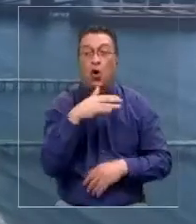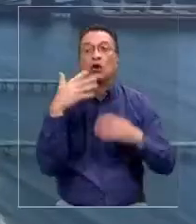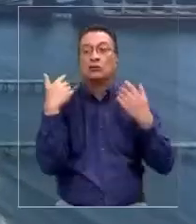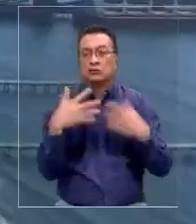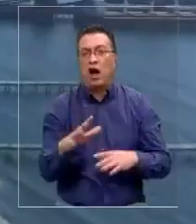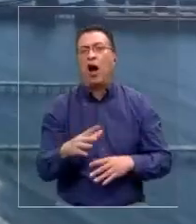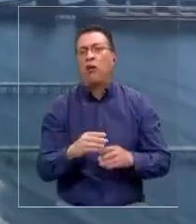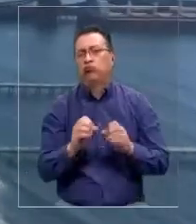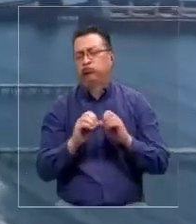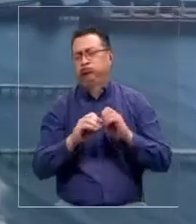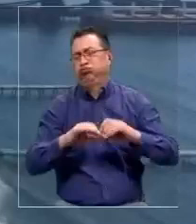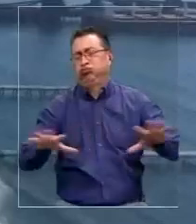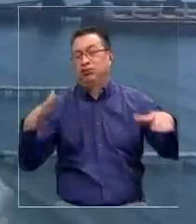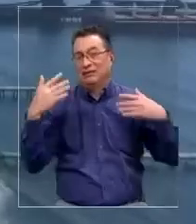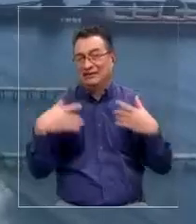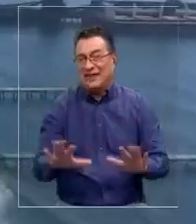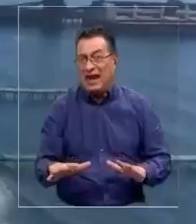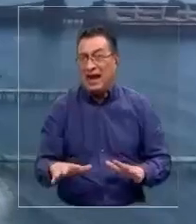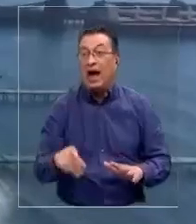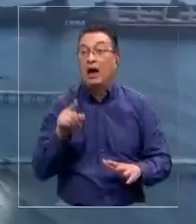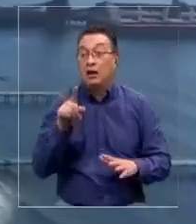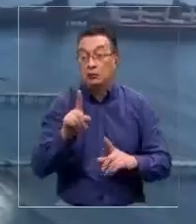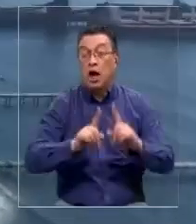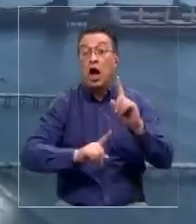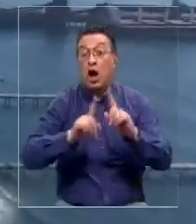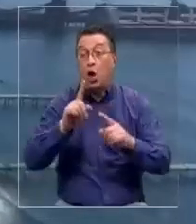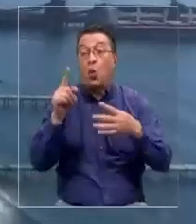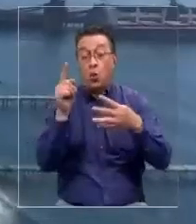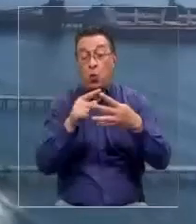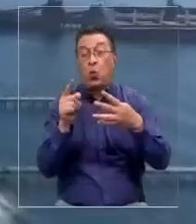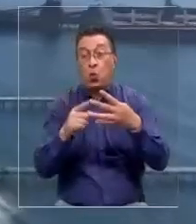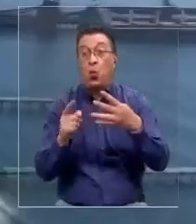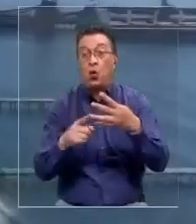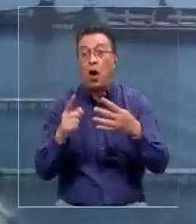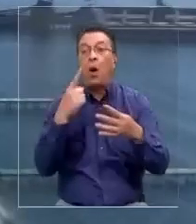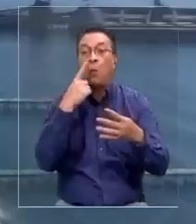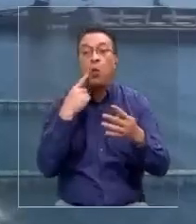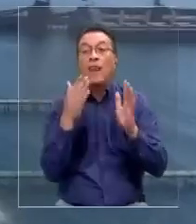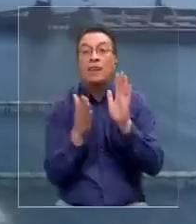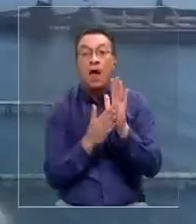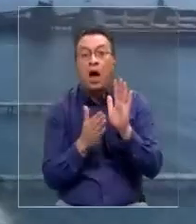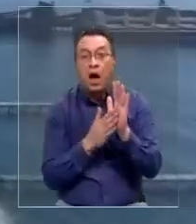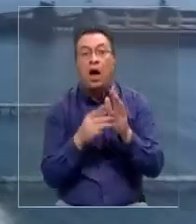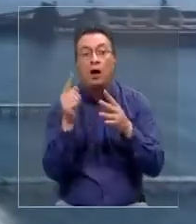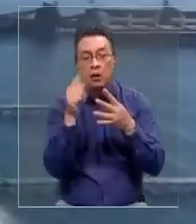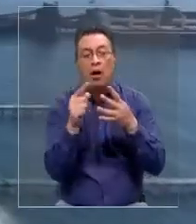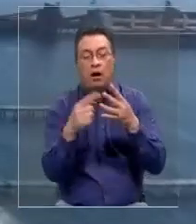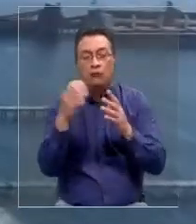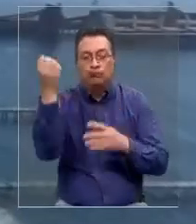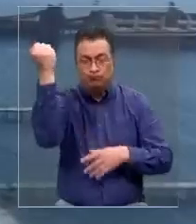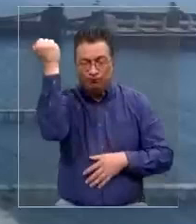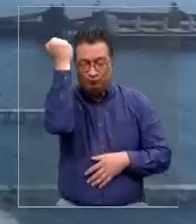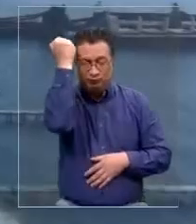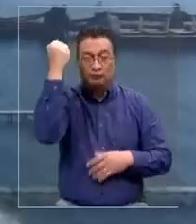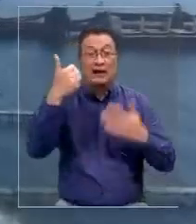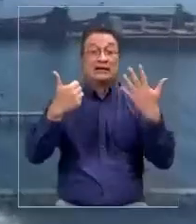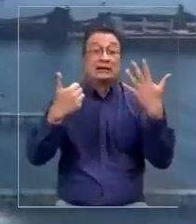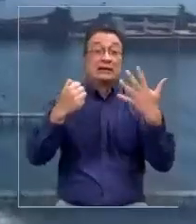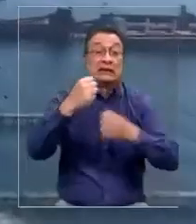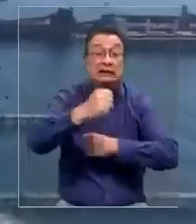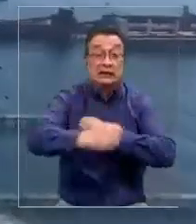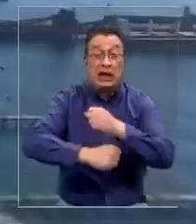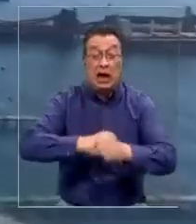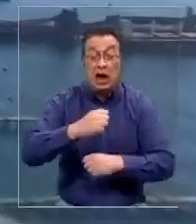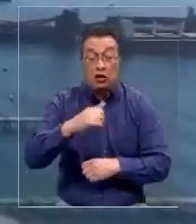eran evidentes. Estos son algunos, una muestra ínfima de los hechos que han marcado los más de 60 años